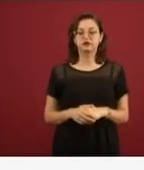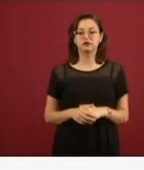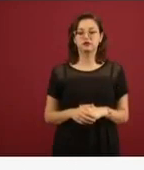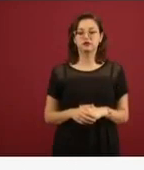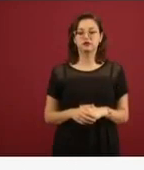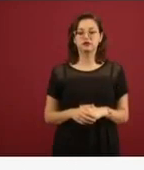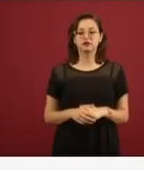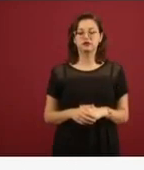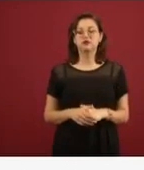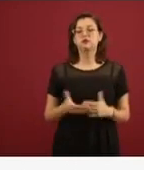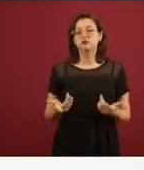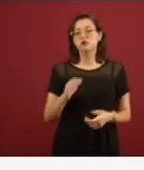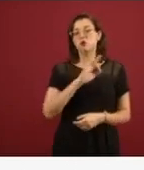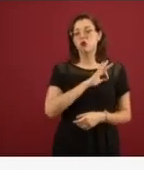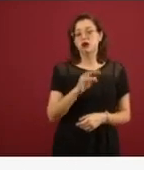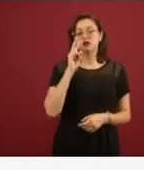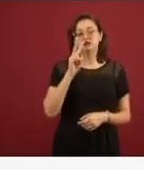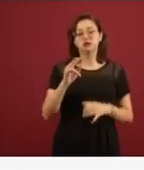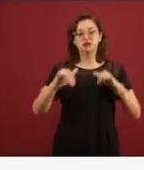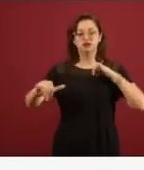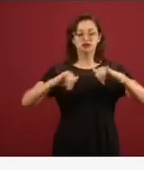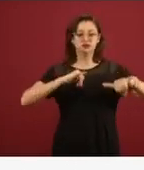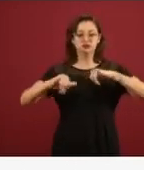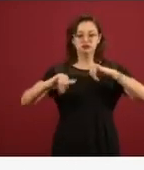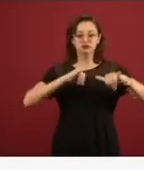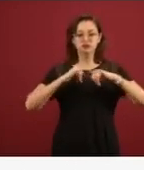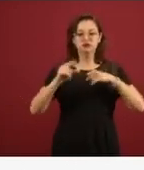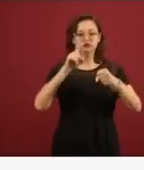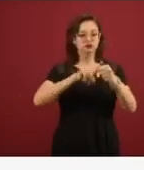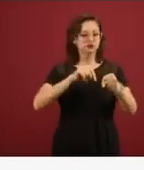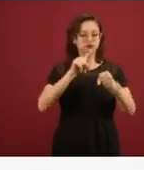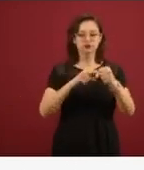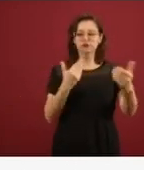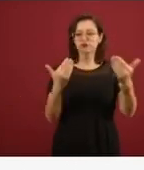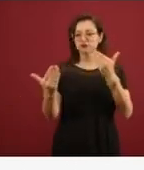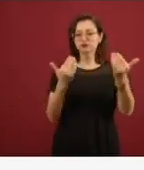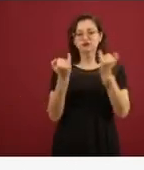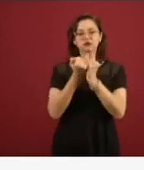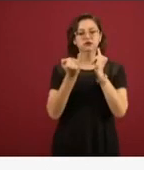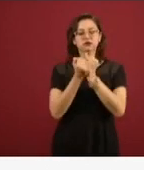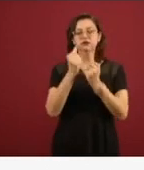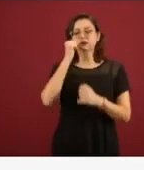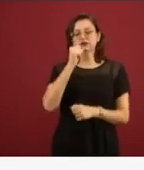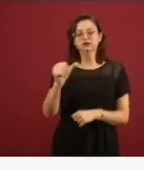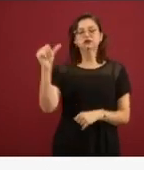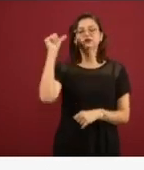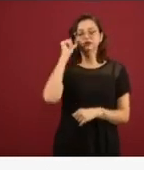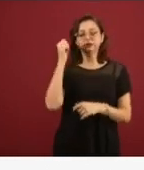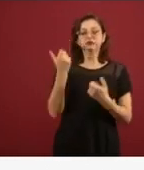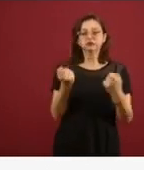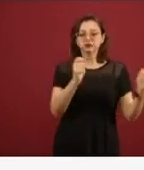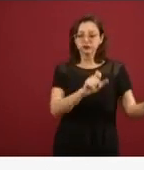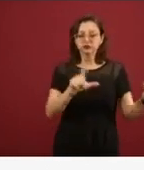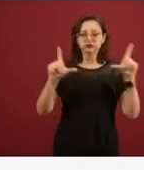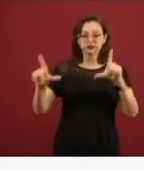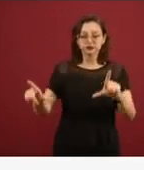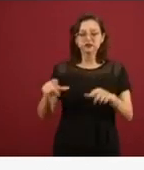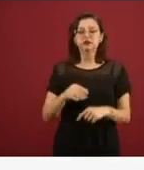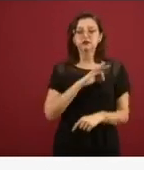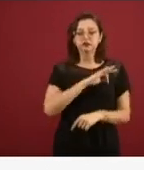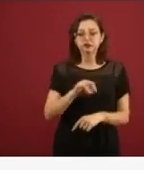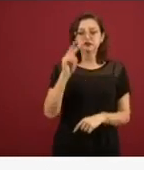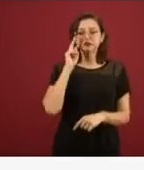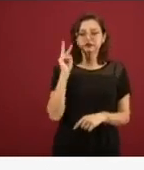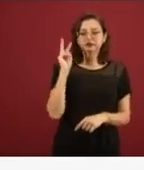La distribución en el mapa es muy similar en los colores a las que vimos el día de ayer. En la siguiente diapositiva podemos